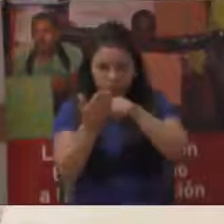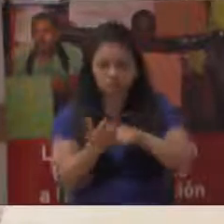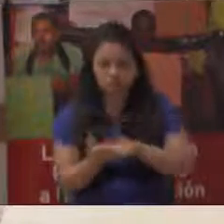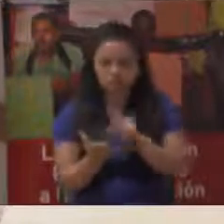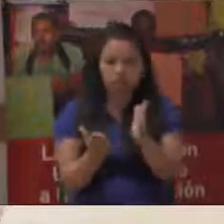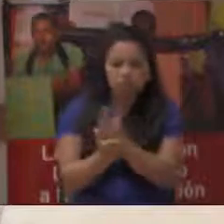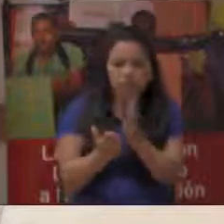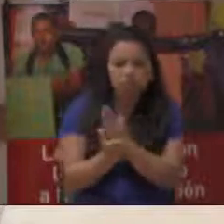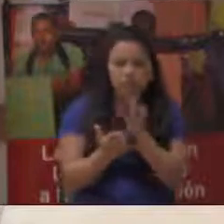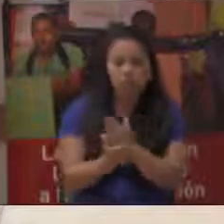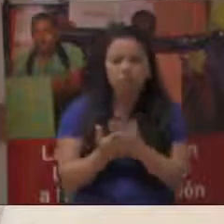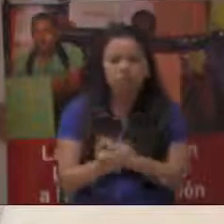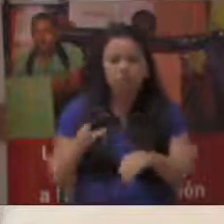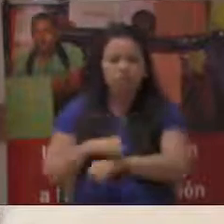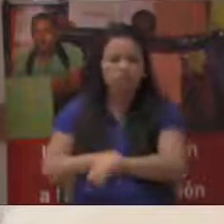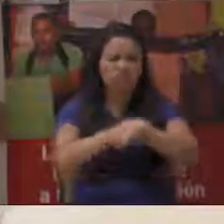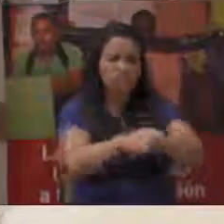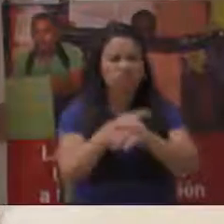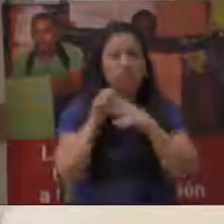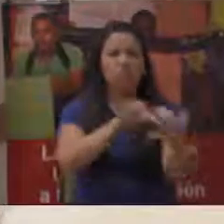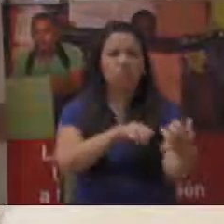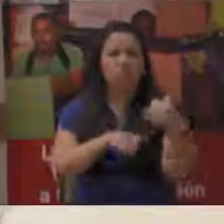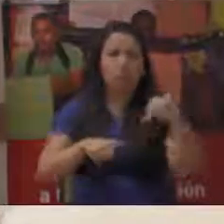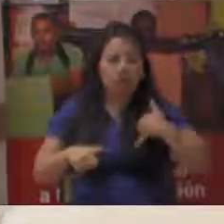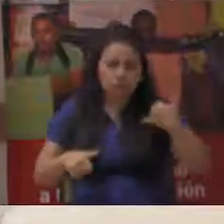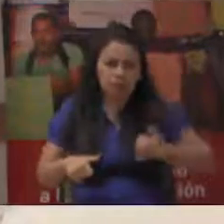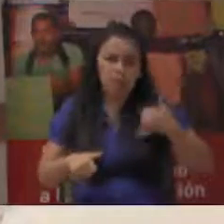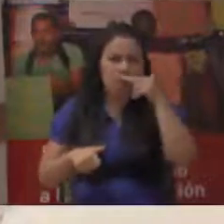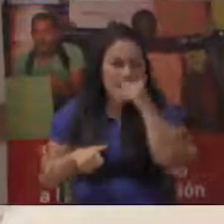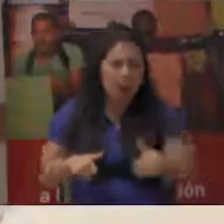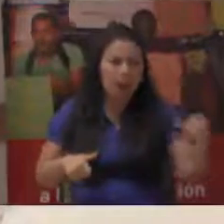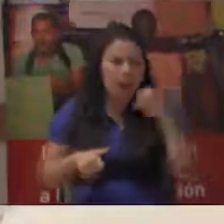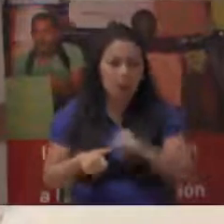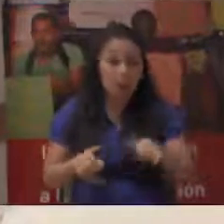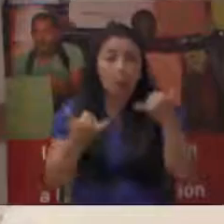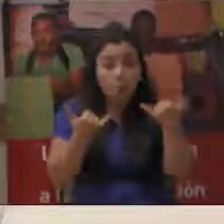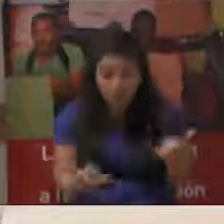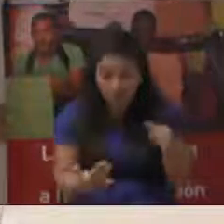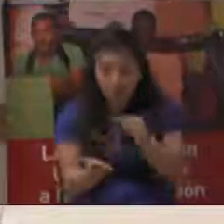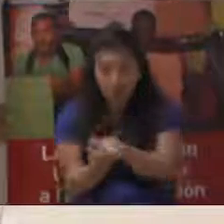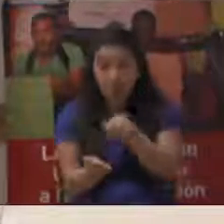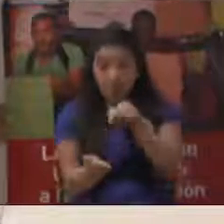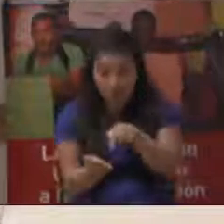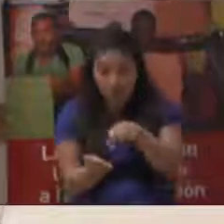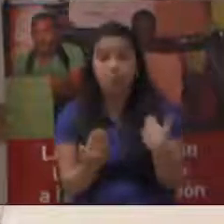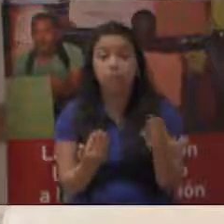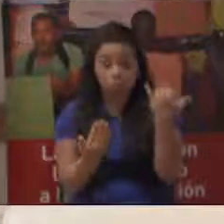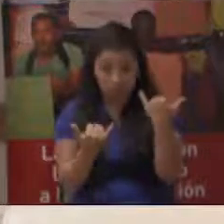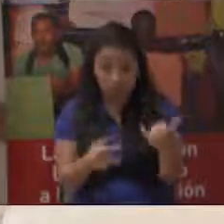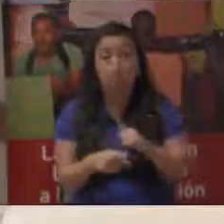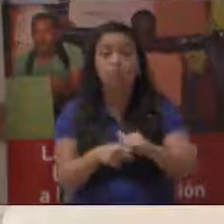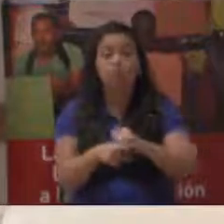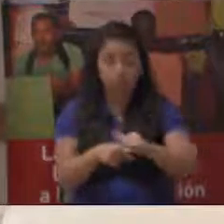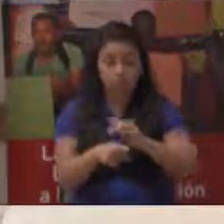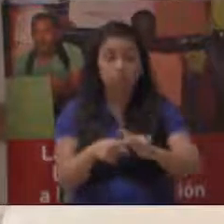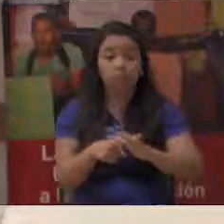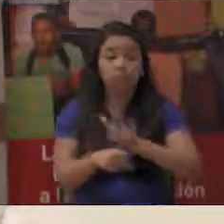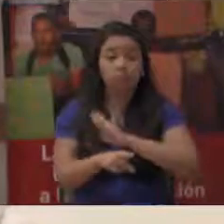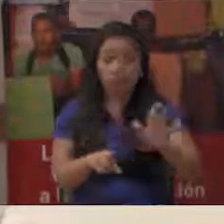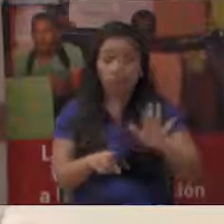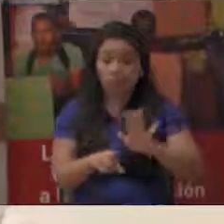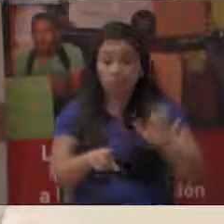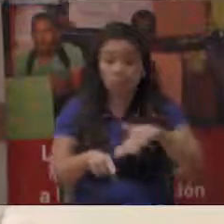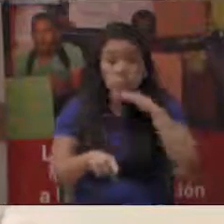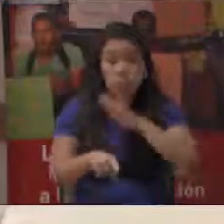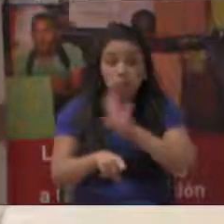niñas, adolescentes y jóvenes. Hoy ese COMPES está funcionando. Pero no solo hicimos eso, sino estamos desarrollando